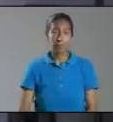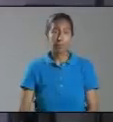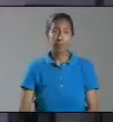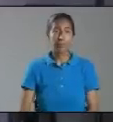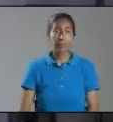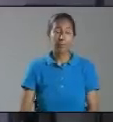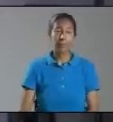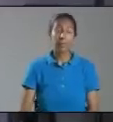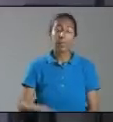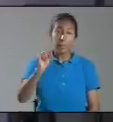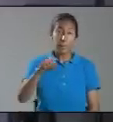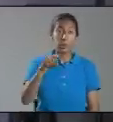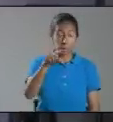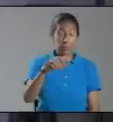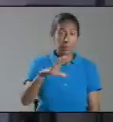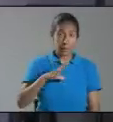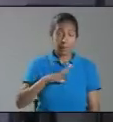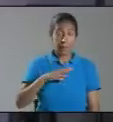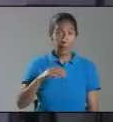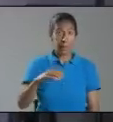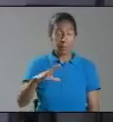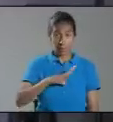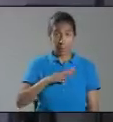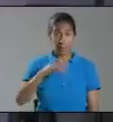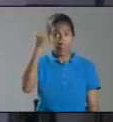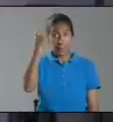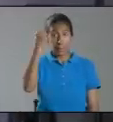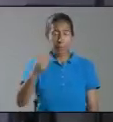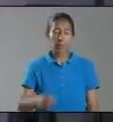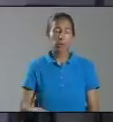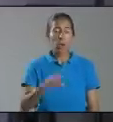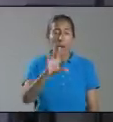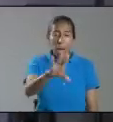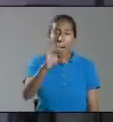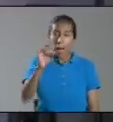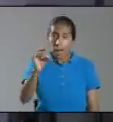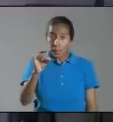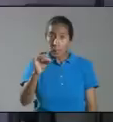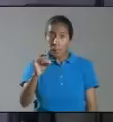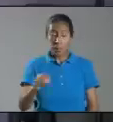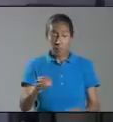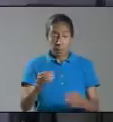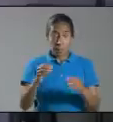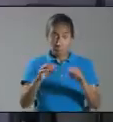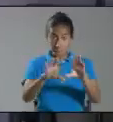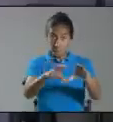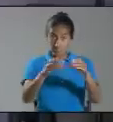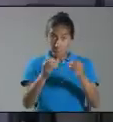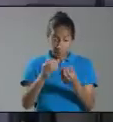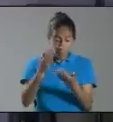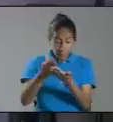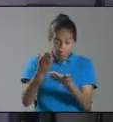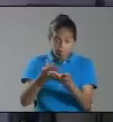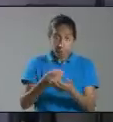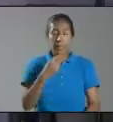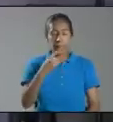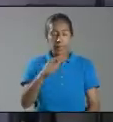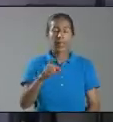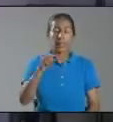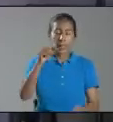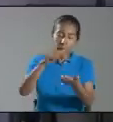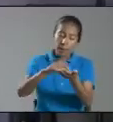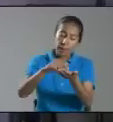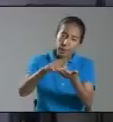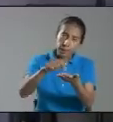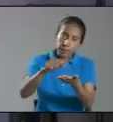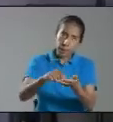Entonces, tiene que tener entendimiento. Entonces alguien tiene que agarrar la Biblia y decirle, aquí está, aquí está, aquí está. Y abrirle su entendimiento, ¿sí o no?